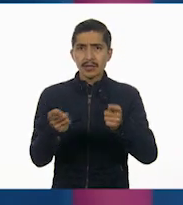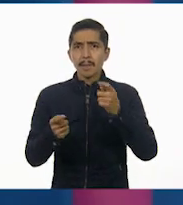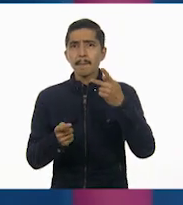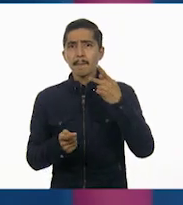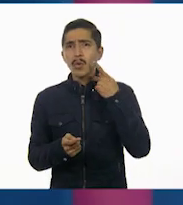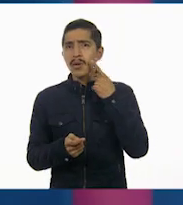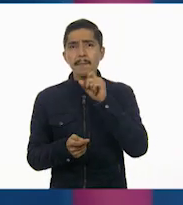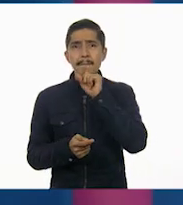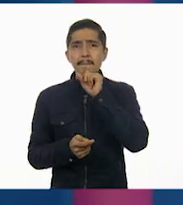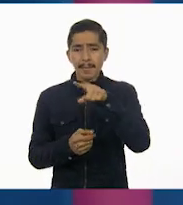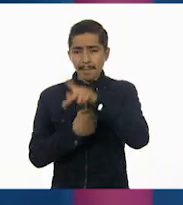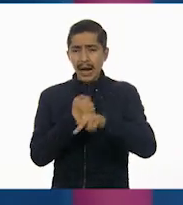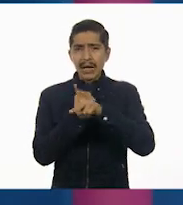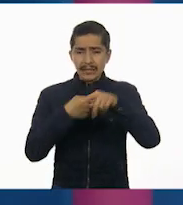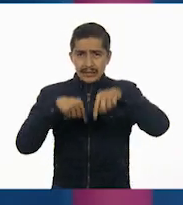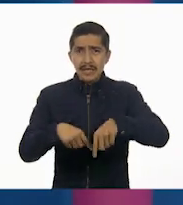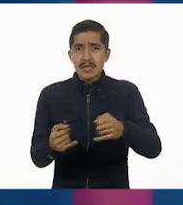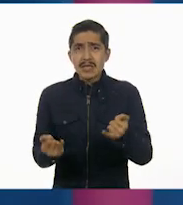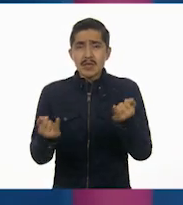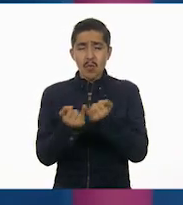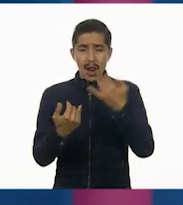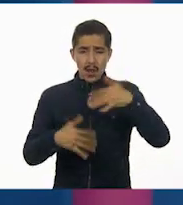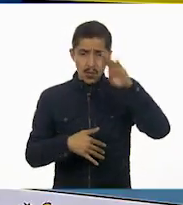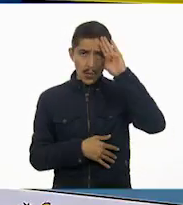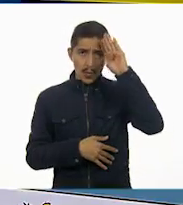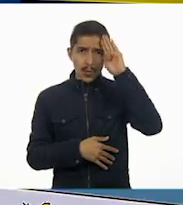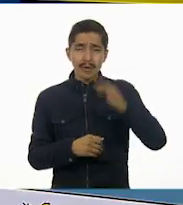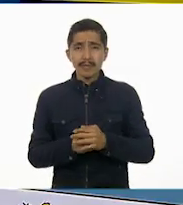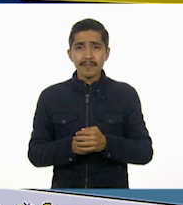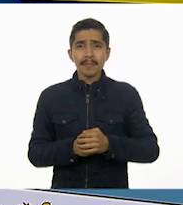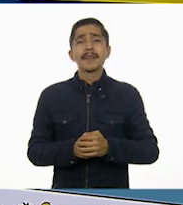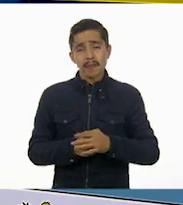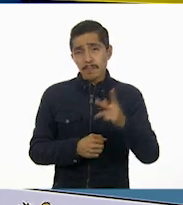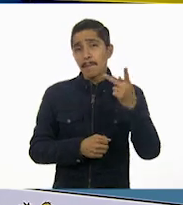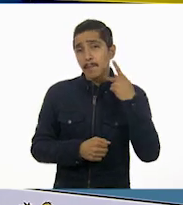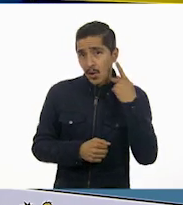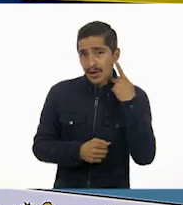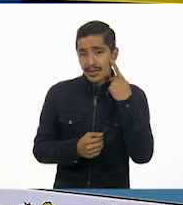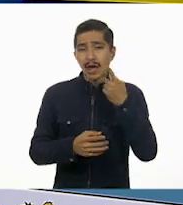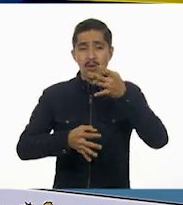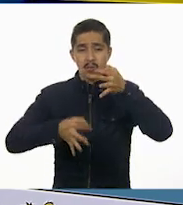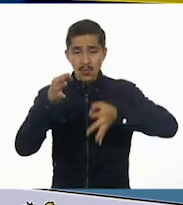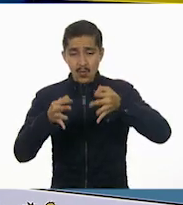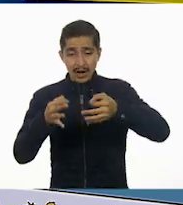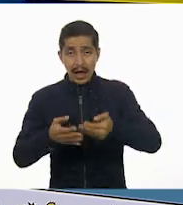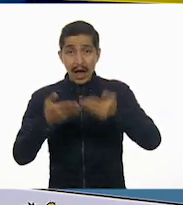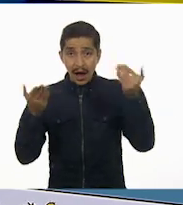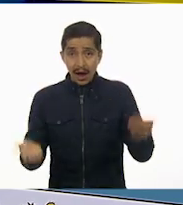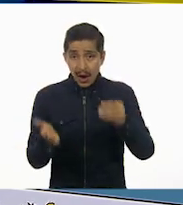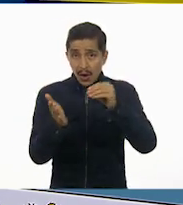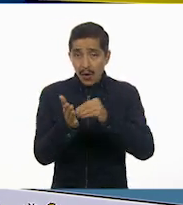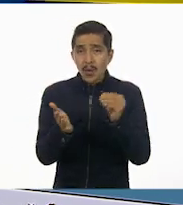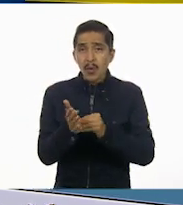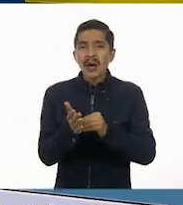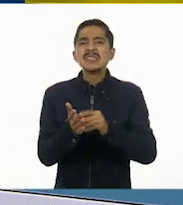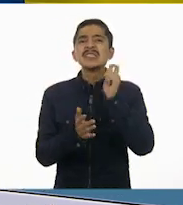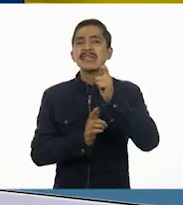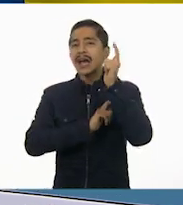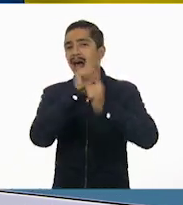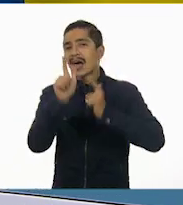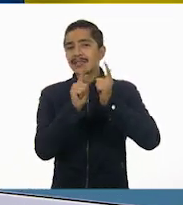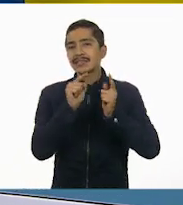política de nuestro país que es impresionante. Claro, los sistemas políticos y jurídicos de hoy tienen su origen en